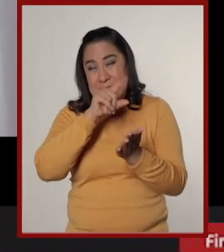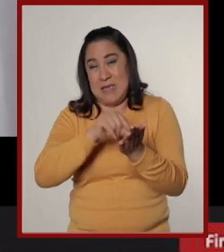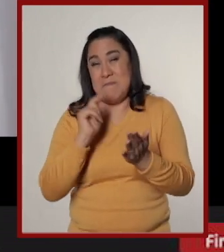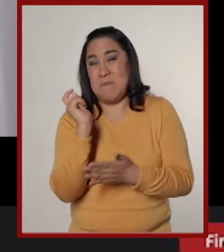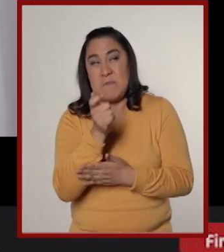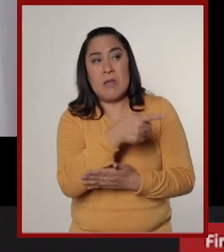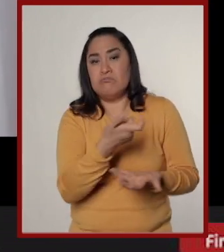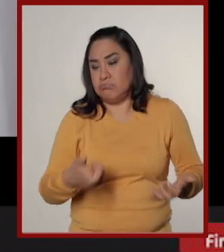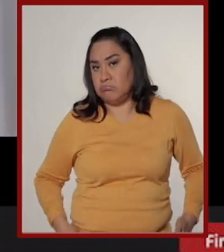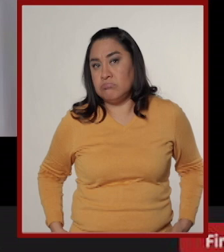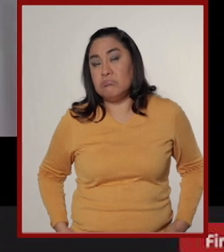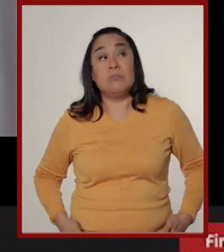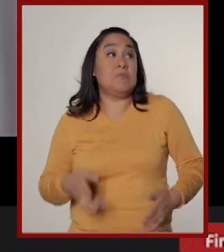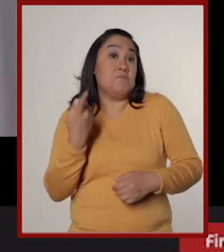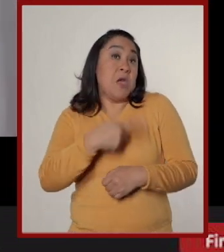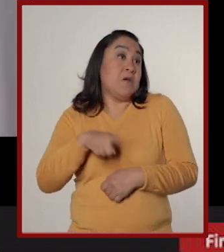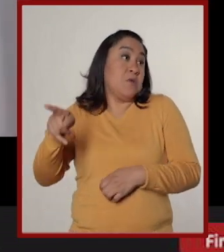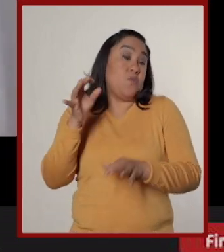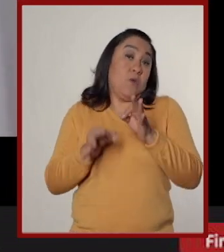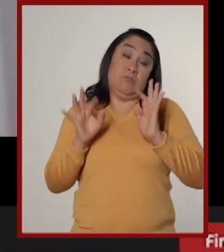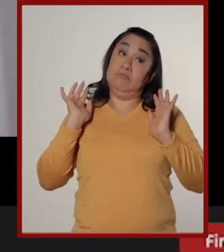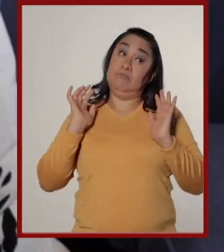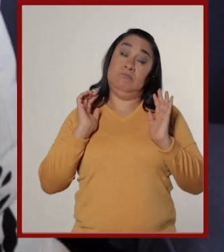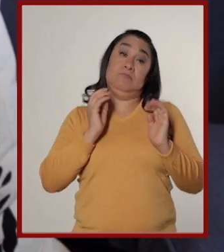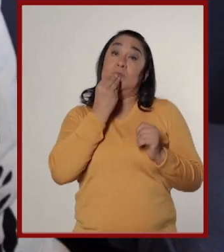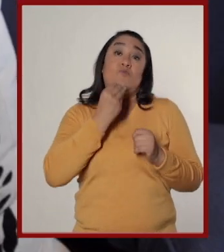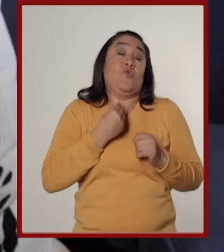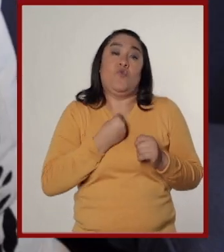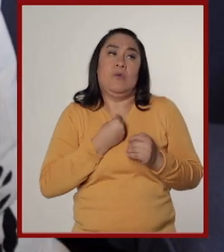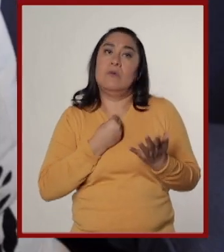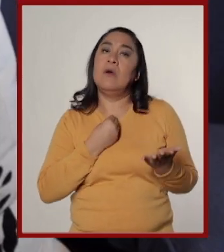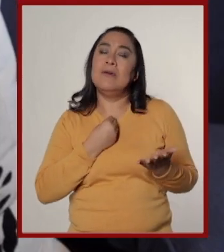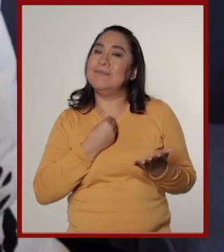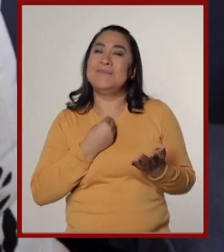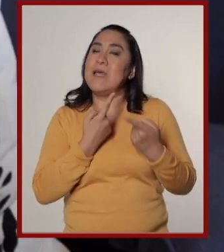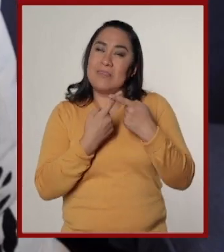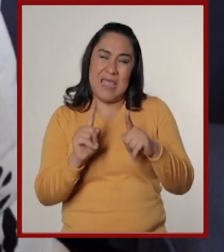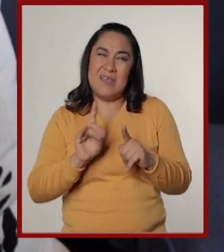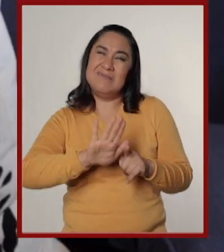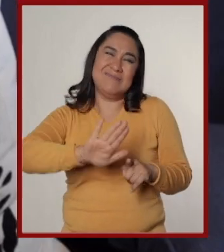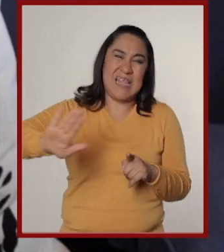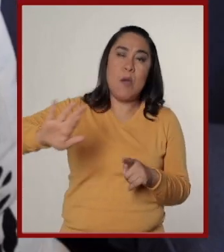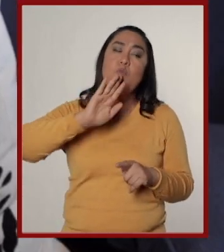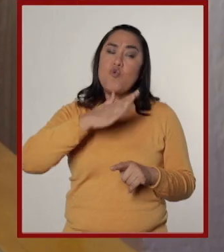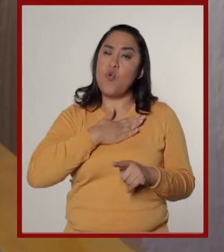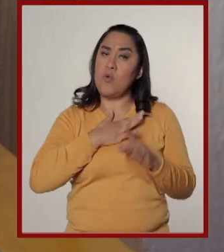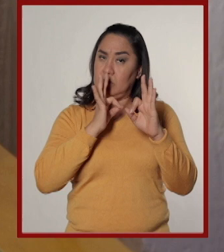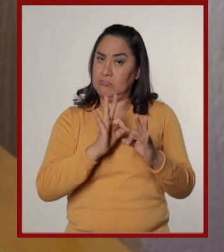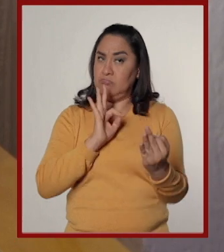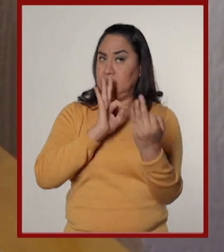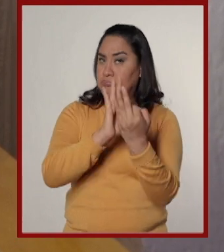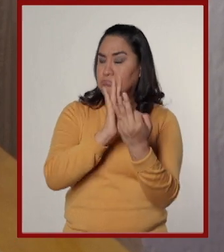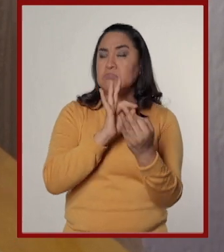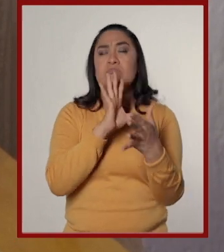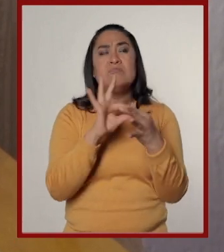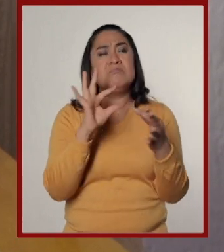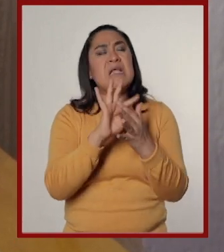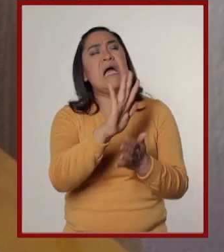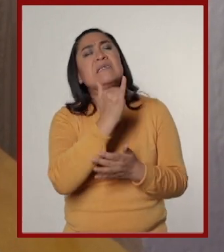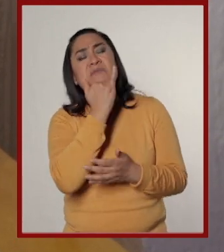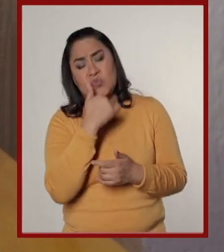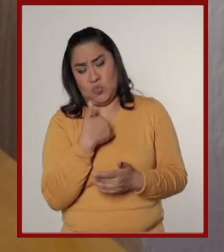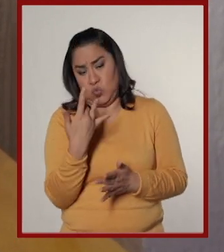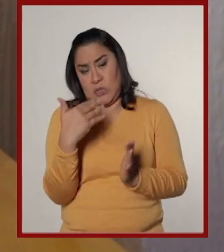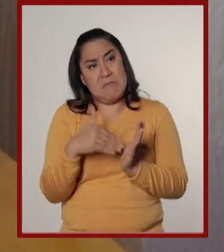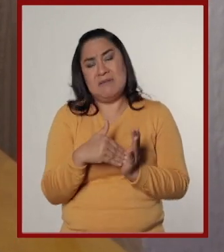porque me interesa mucho estar cerca de mis hijos, ¿sí? Yo, mamá de esos hijos, preferiría los 20, no los 50 que dice el juez. ¿Qué dice el